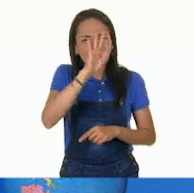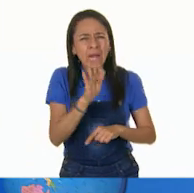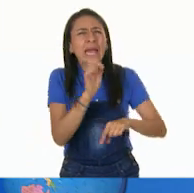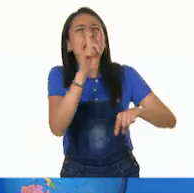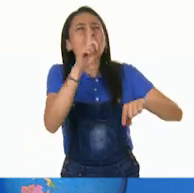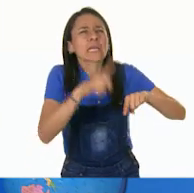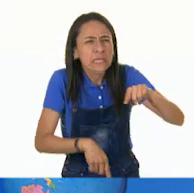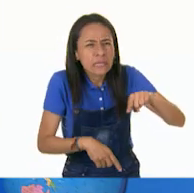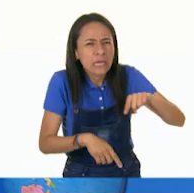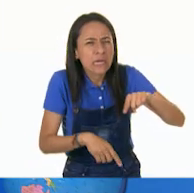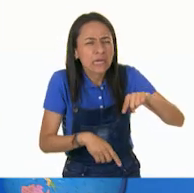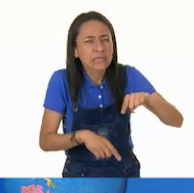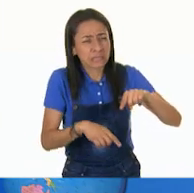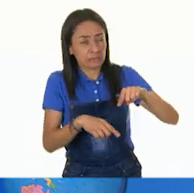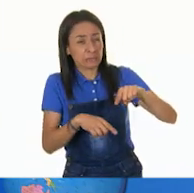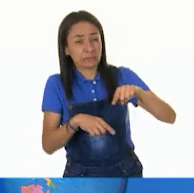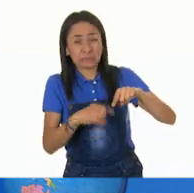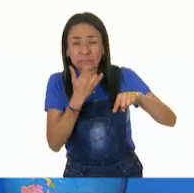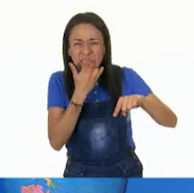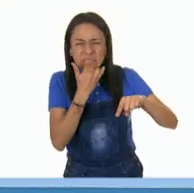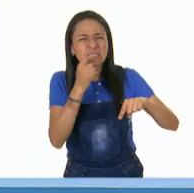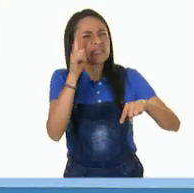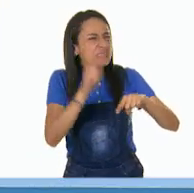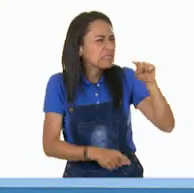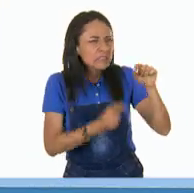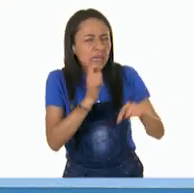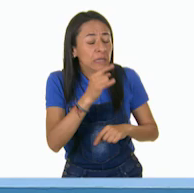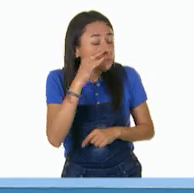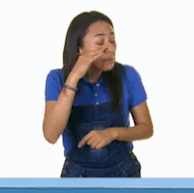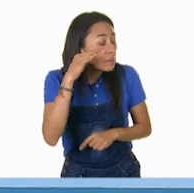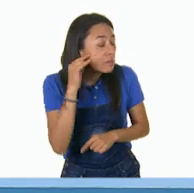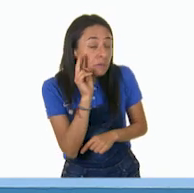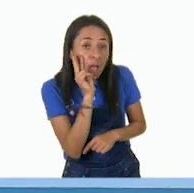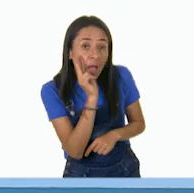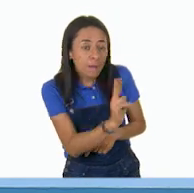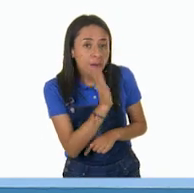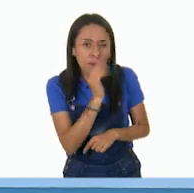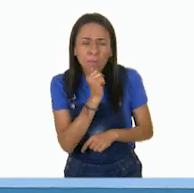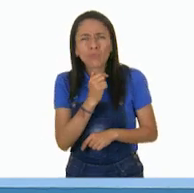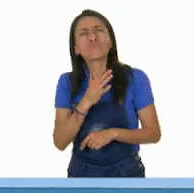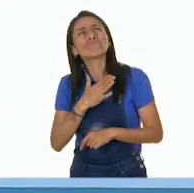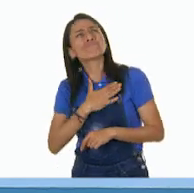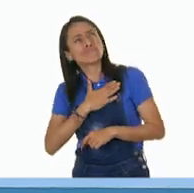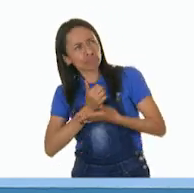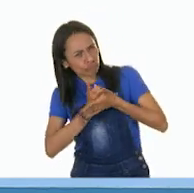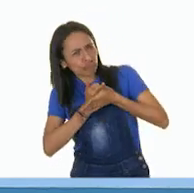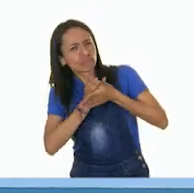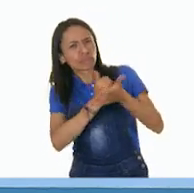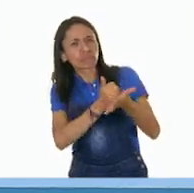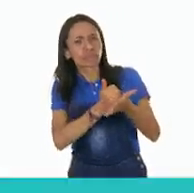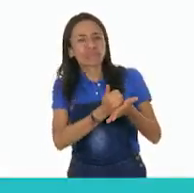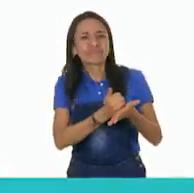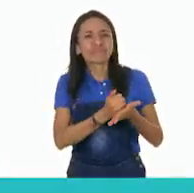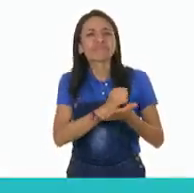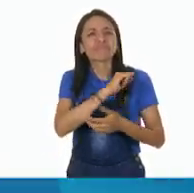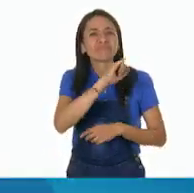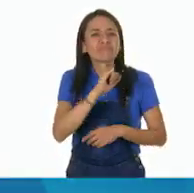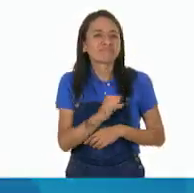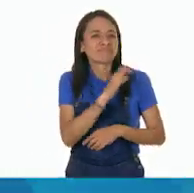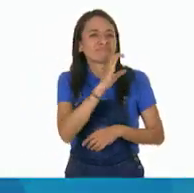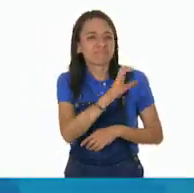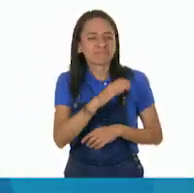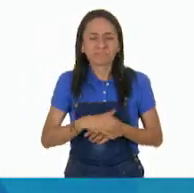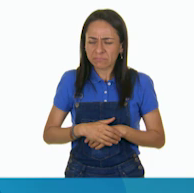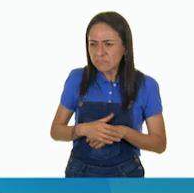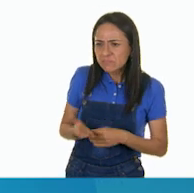no hay no alcanzó a leer que dice yo te puedo ayudar me dice es que